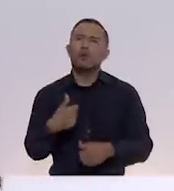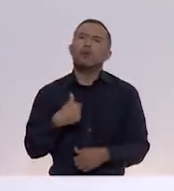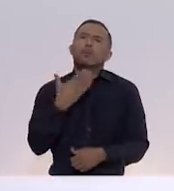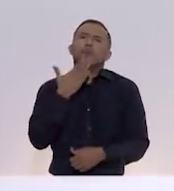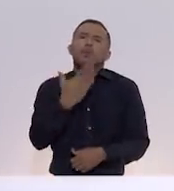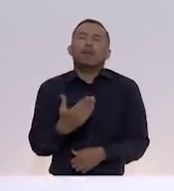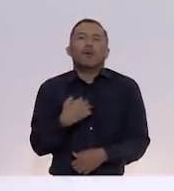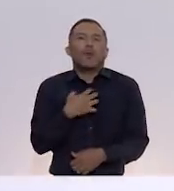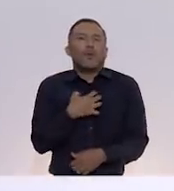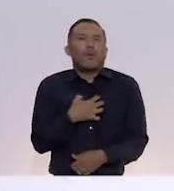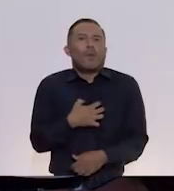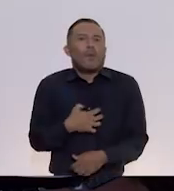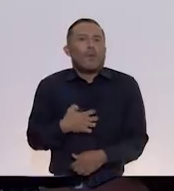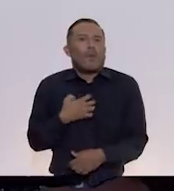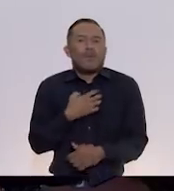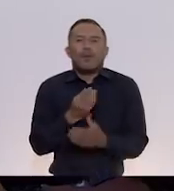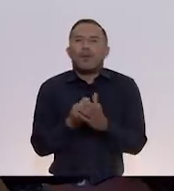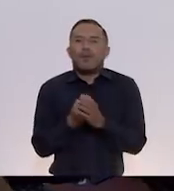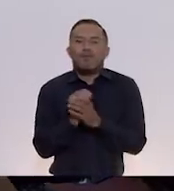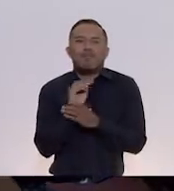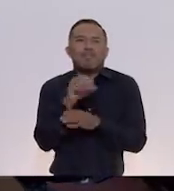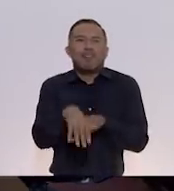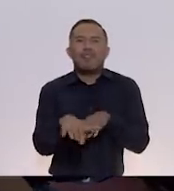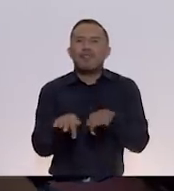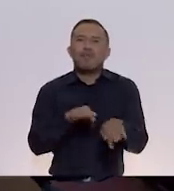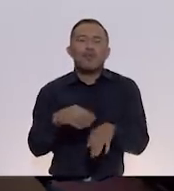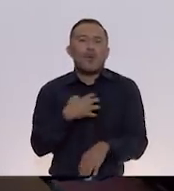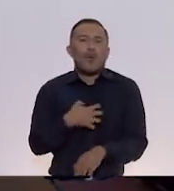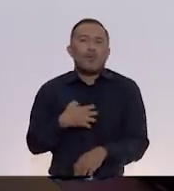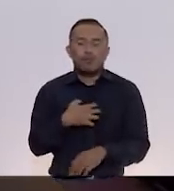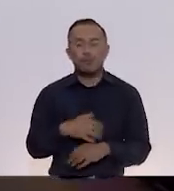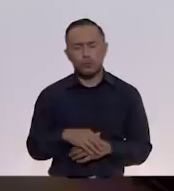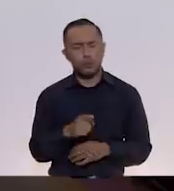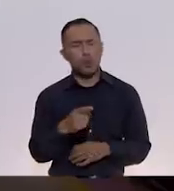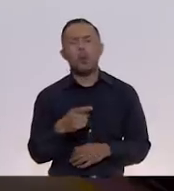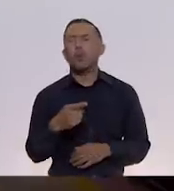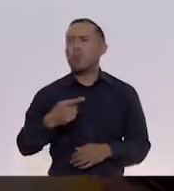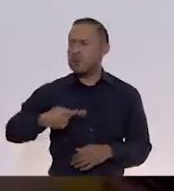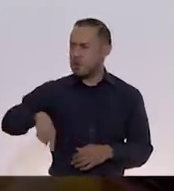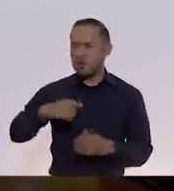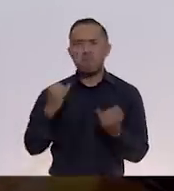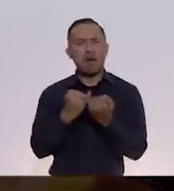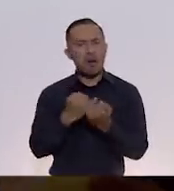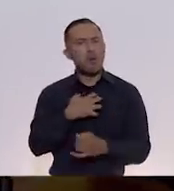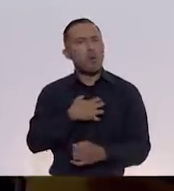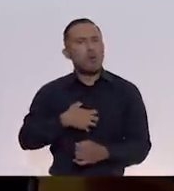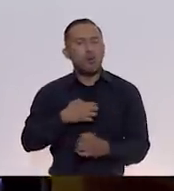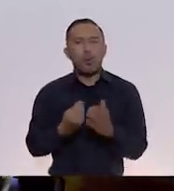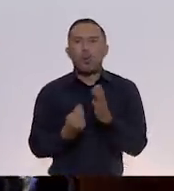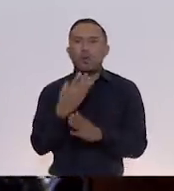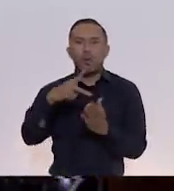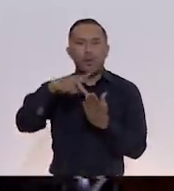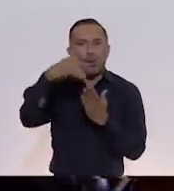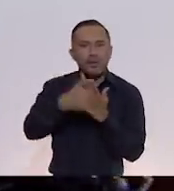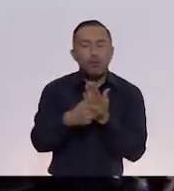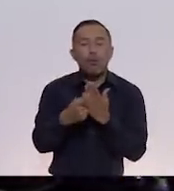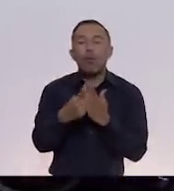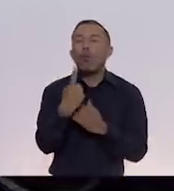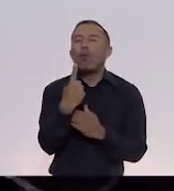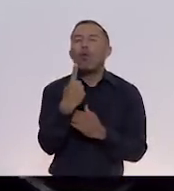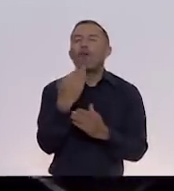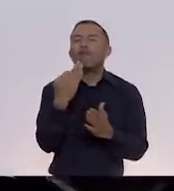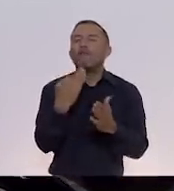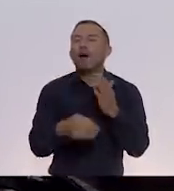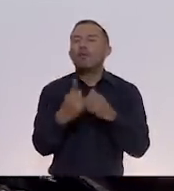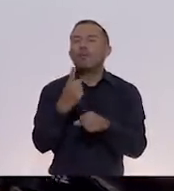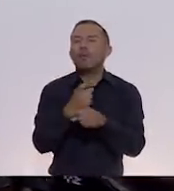emocionada por empezar a trabajar. Nosotros también estamos muy emocionados. Tenemos muchos proyectos. Lo primero que quiero que hagamos es un documental sobre